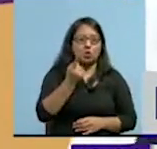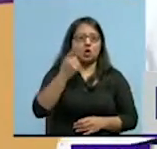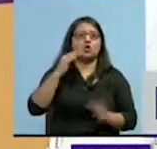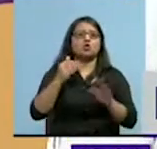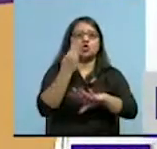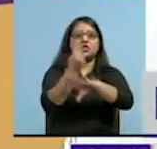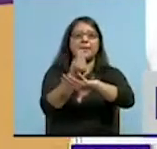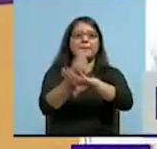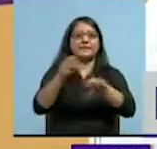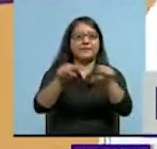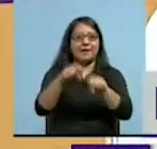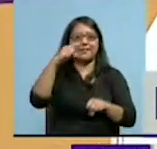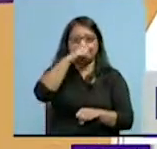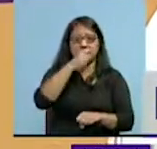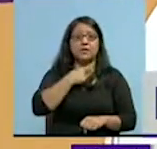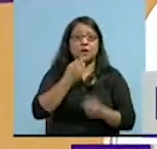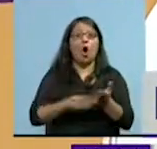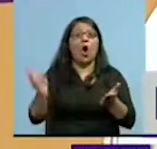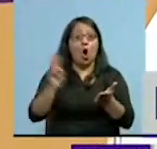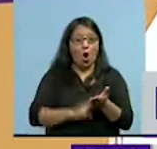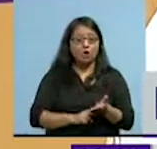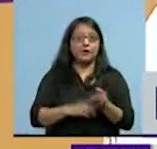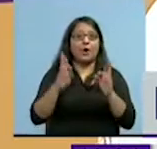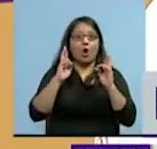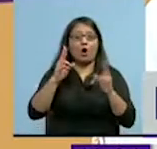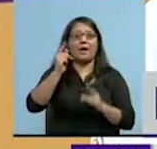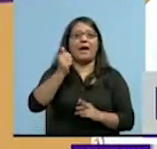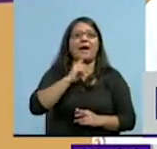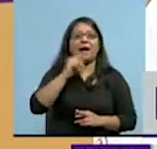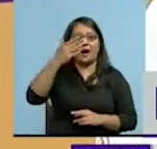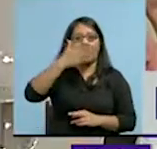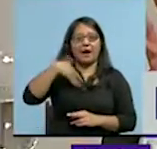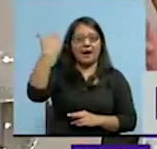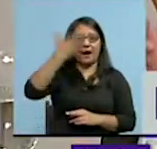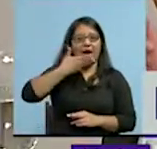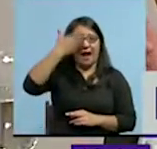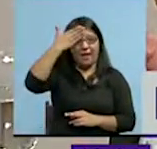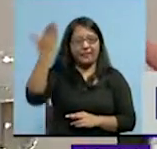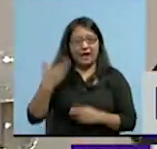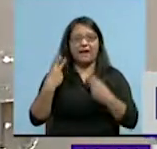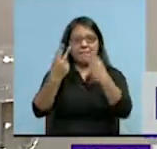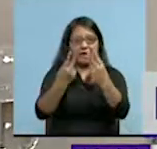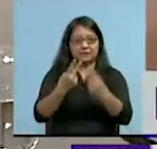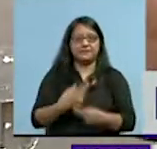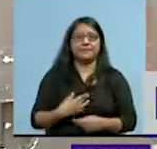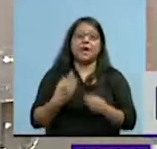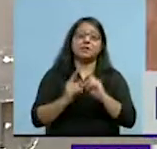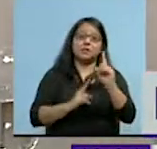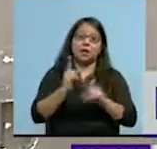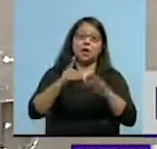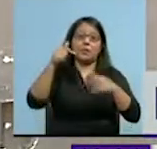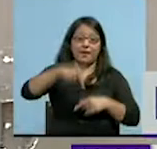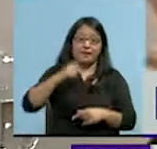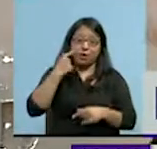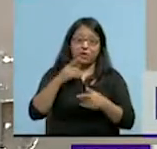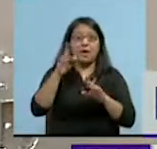la verdad también con ganas de volver así que seguramente estaremos en qatar bueno me imagino que trajiste muchas cosas para contar así que un asadito de algunos